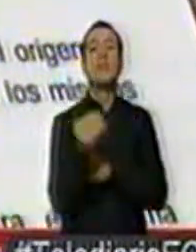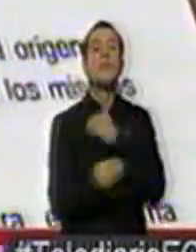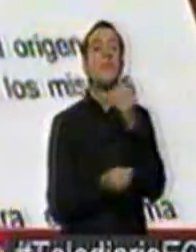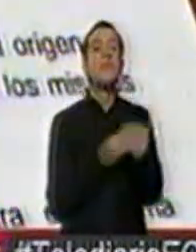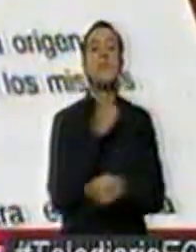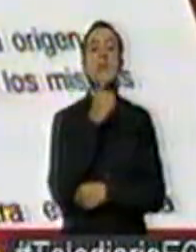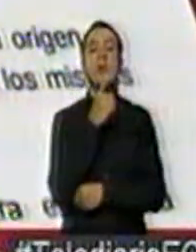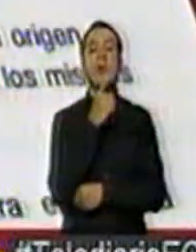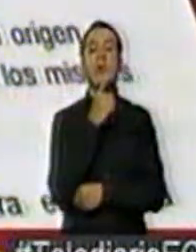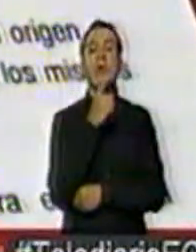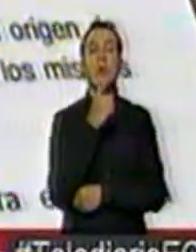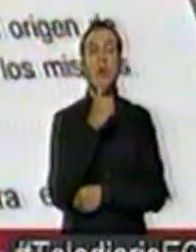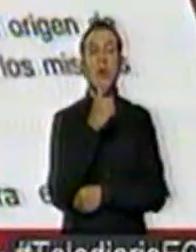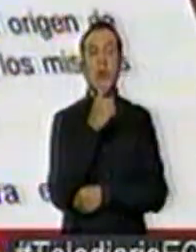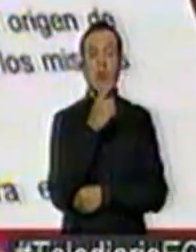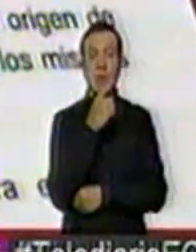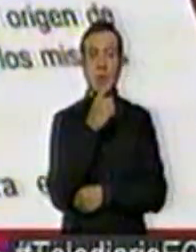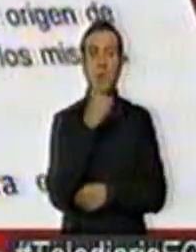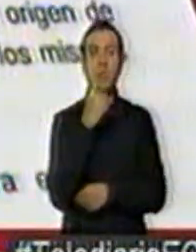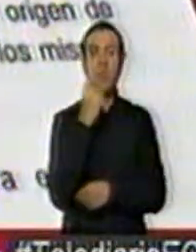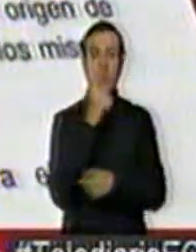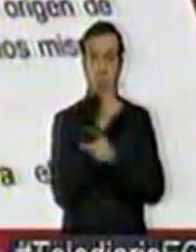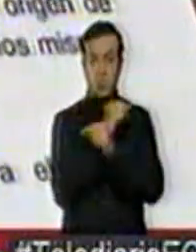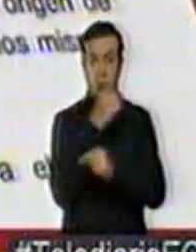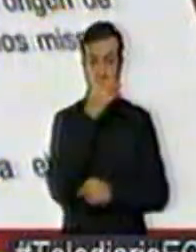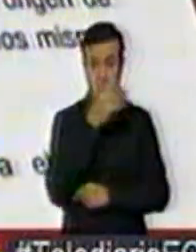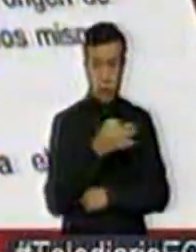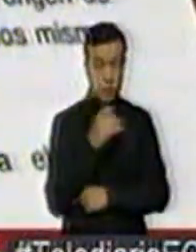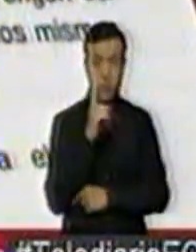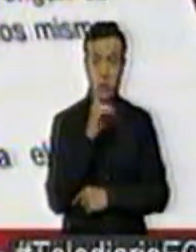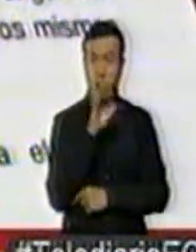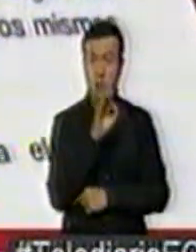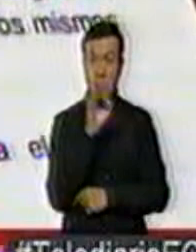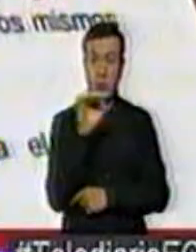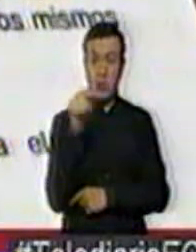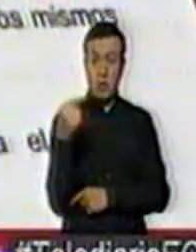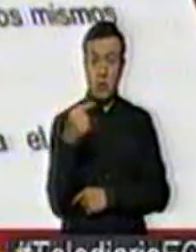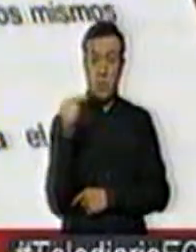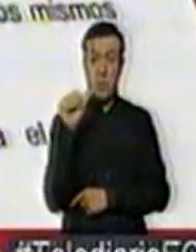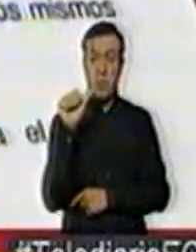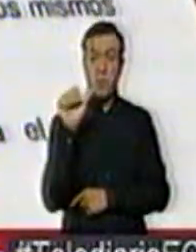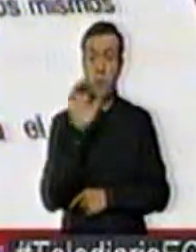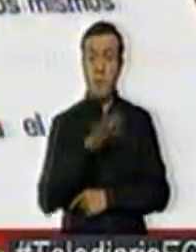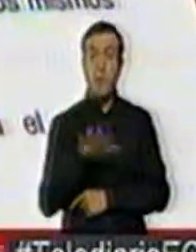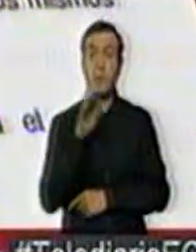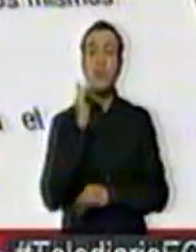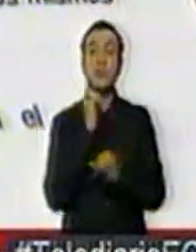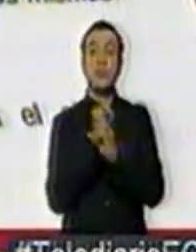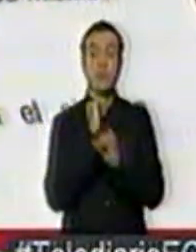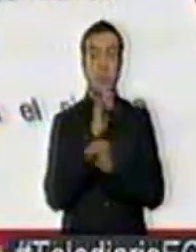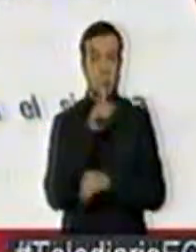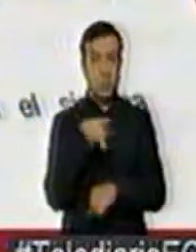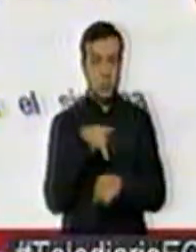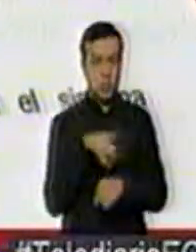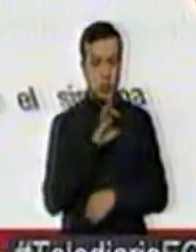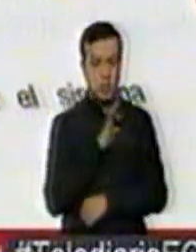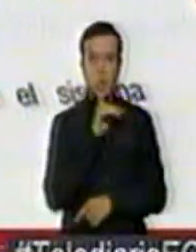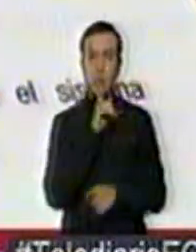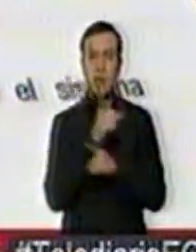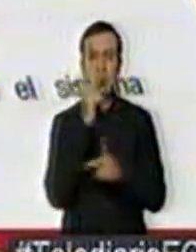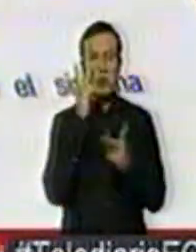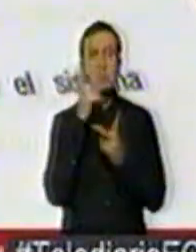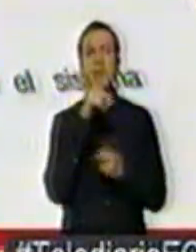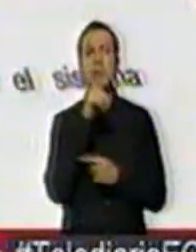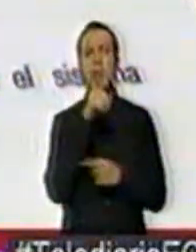desde una cuenta no oficial fuerzas armadas según la institución se trabaja con personal técnico para establecer el origen de